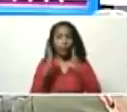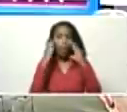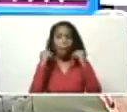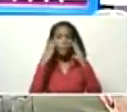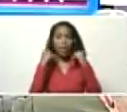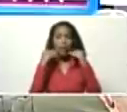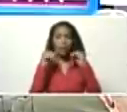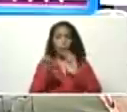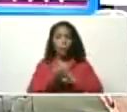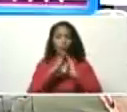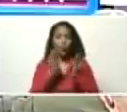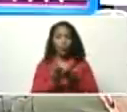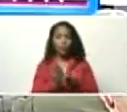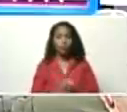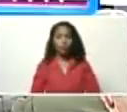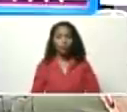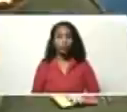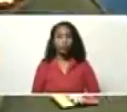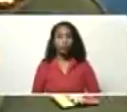experiencia mundial.